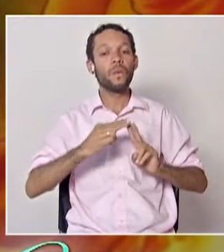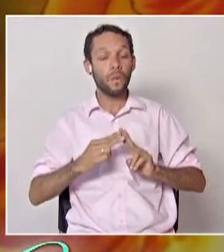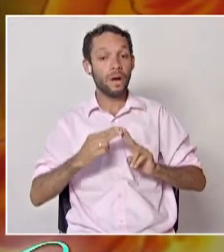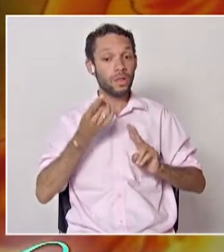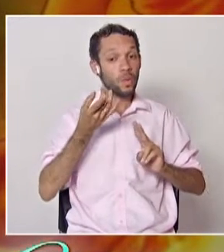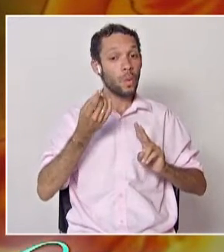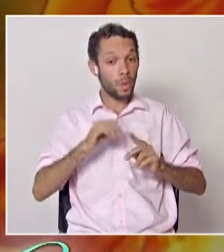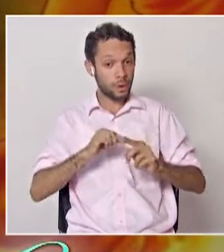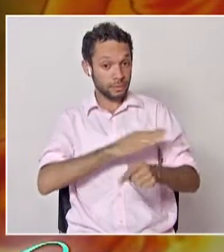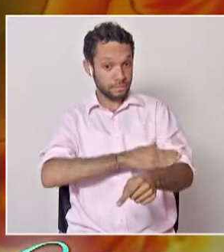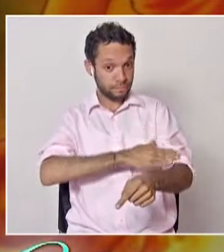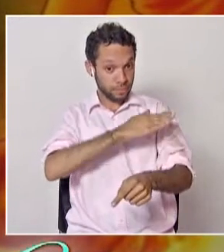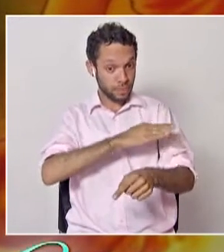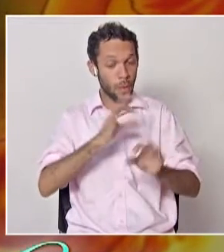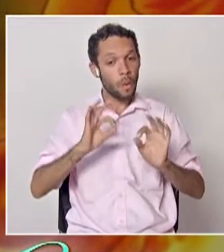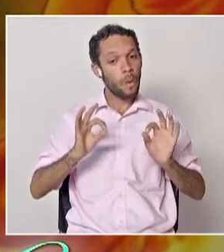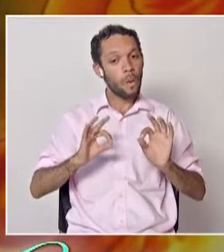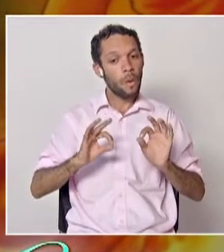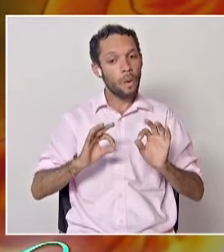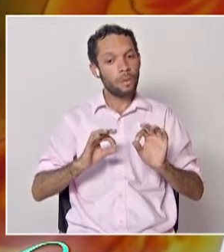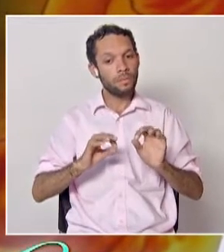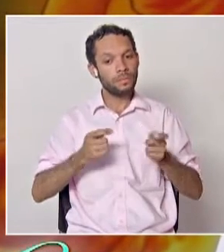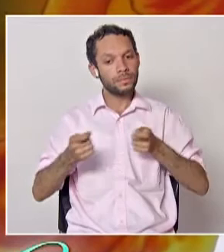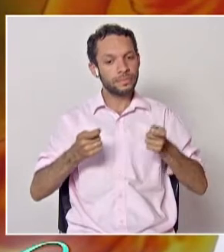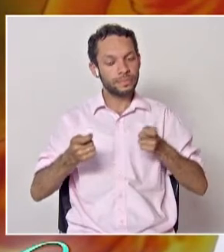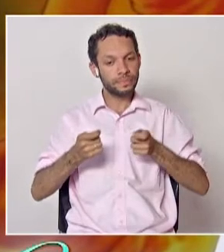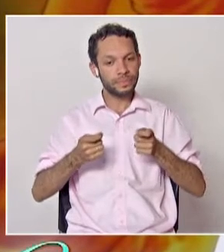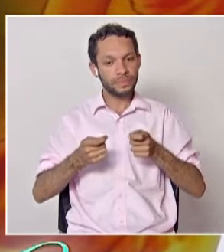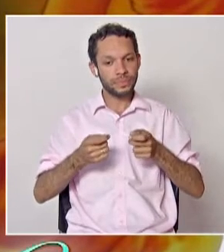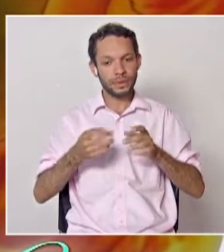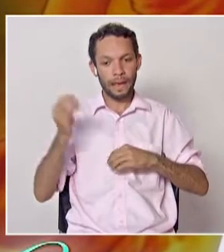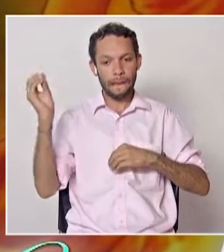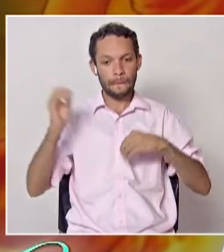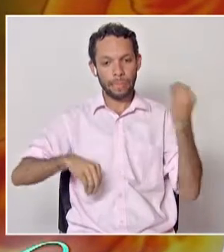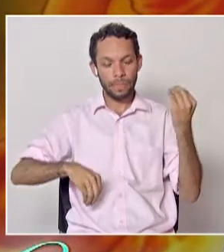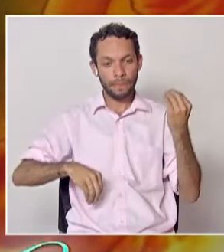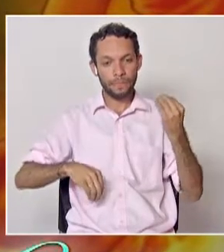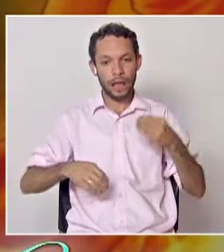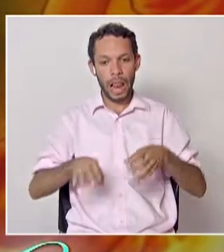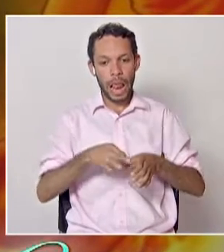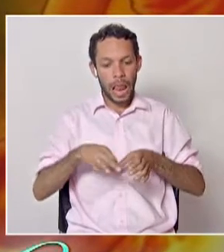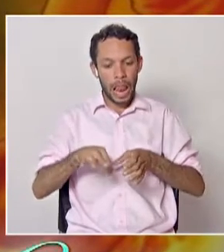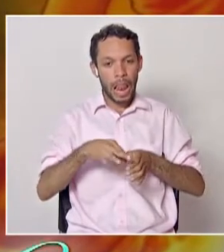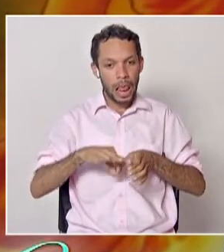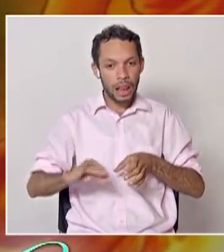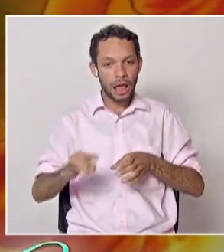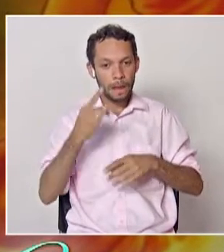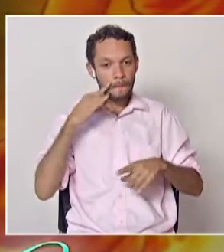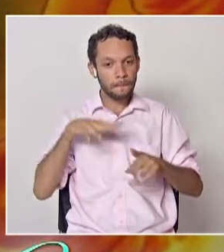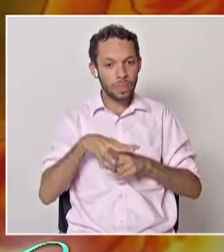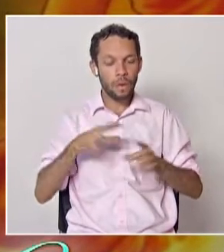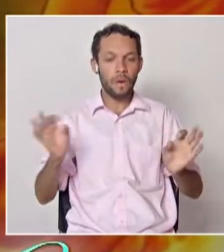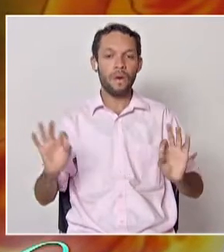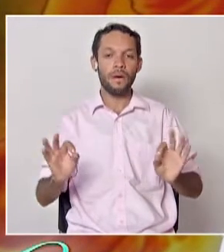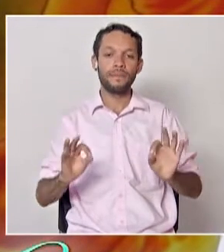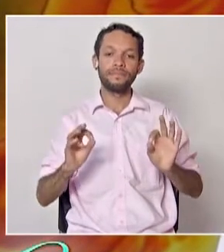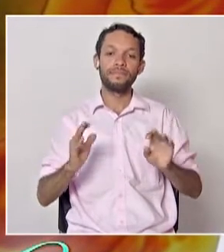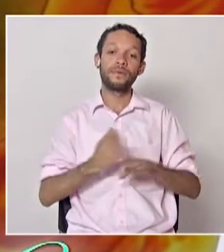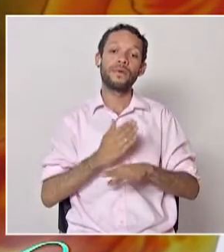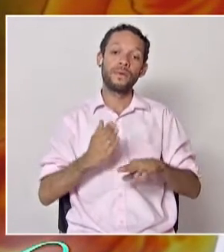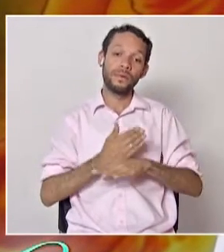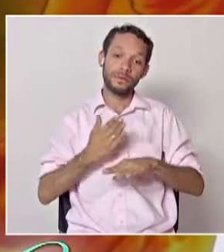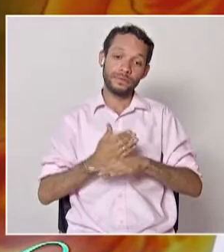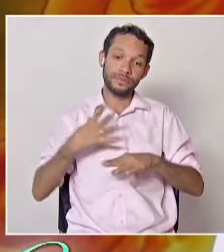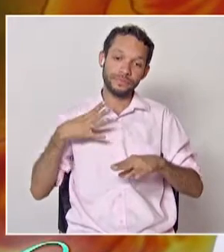de la hipertensión, el de una neurocisticercosis, que es un parásito. Y ese es el problema